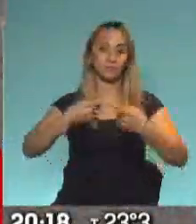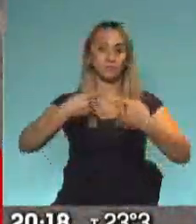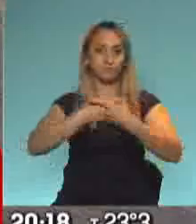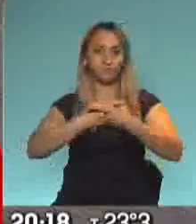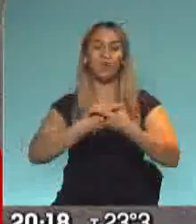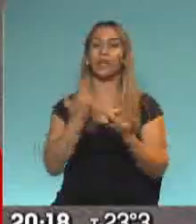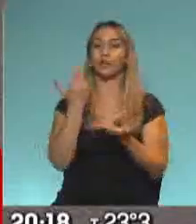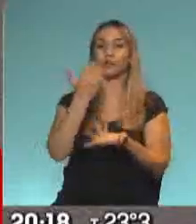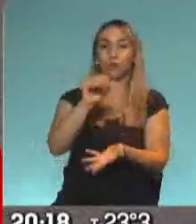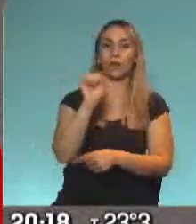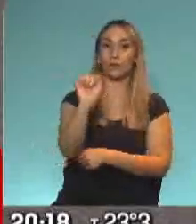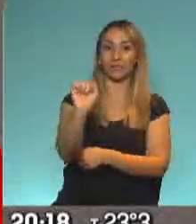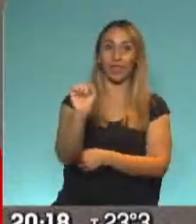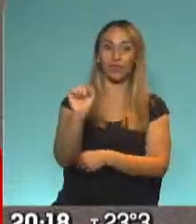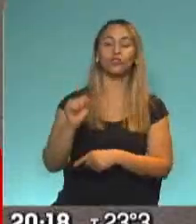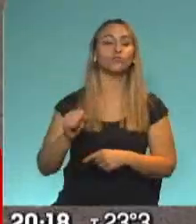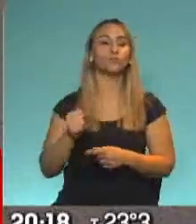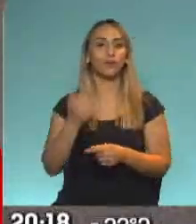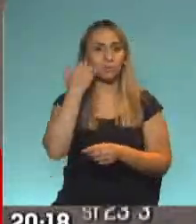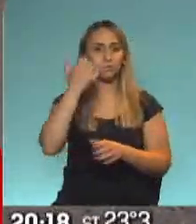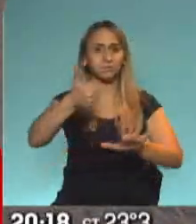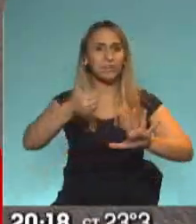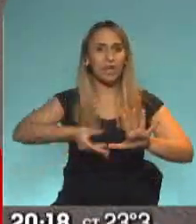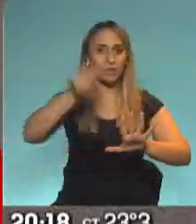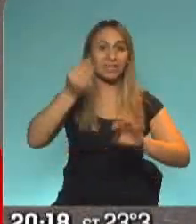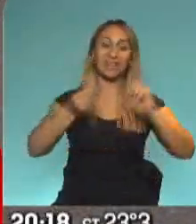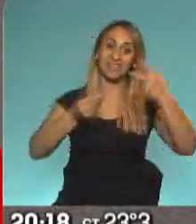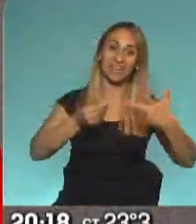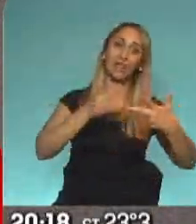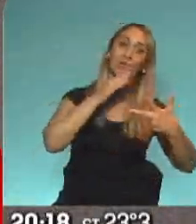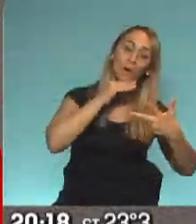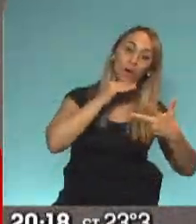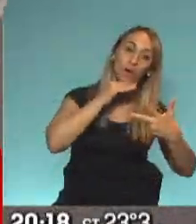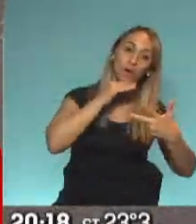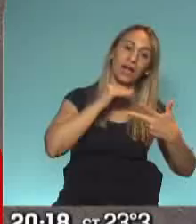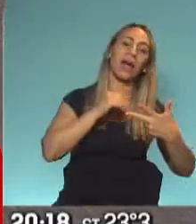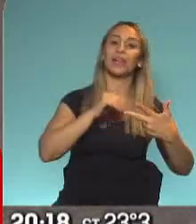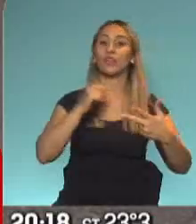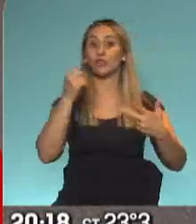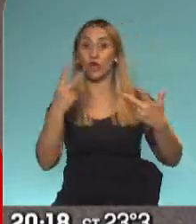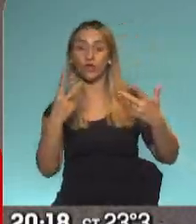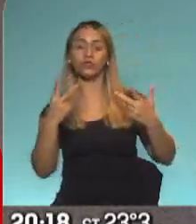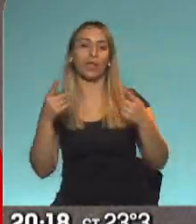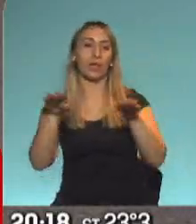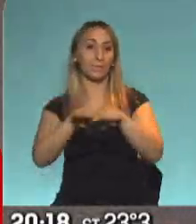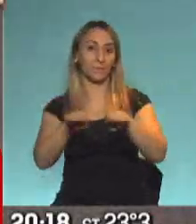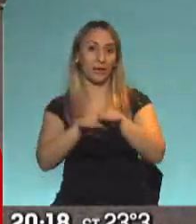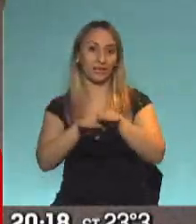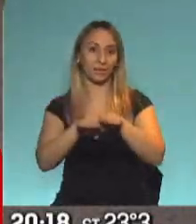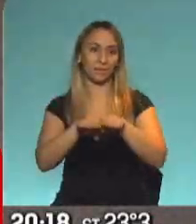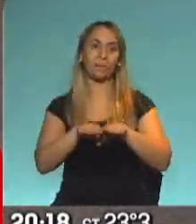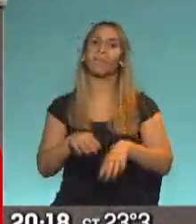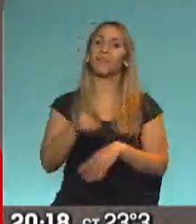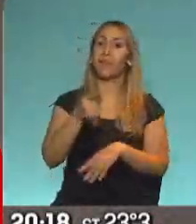de América. Hay que decir que en tres oportunidades ganó Boca Juniors y en dos empataron. Nunca pudo Racing